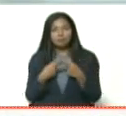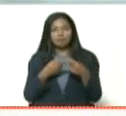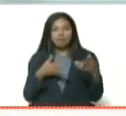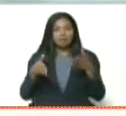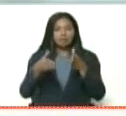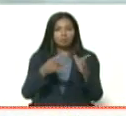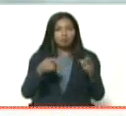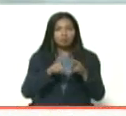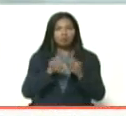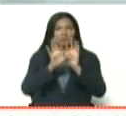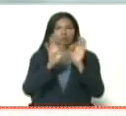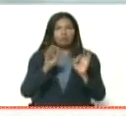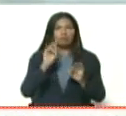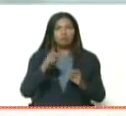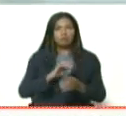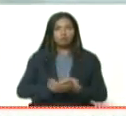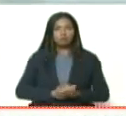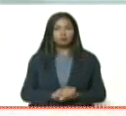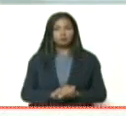camino.